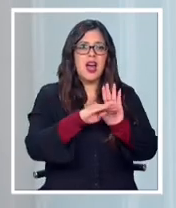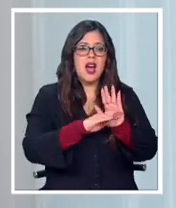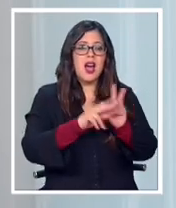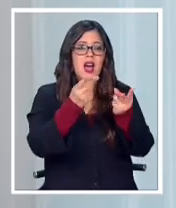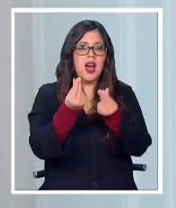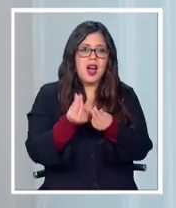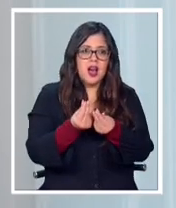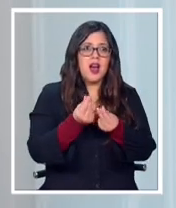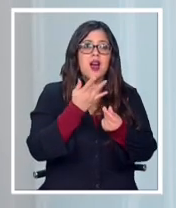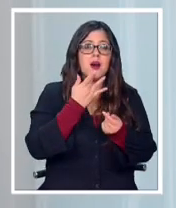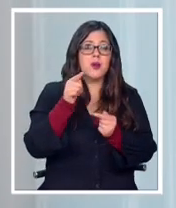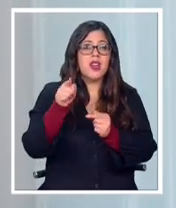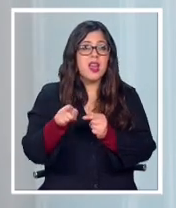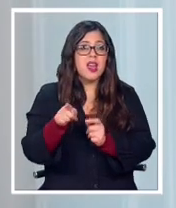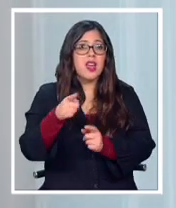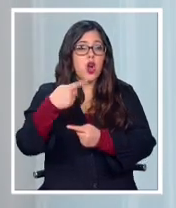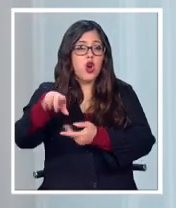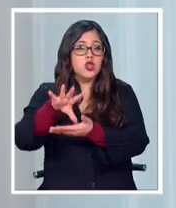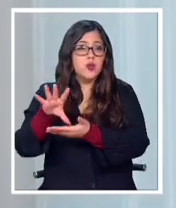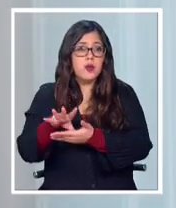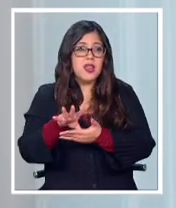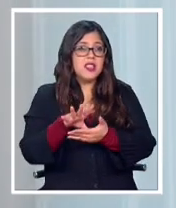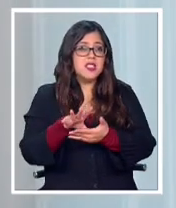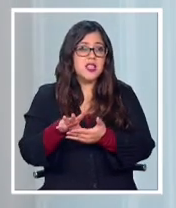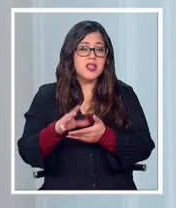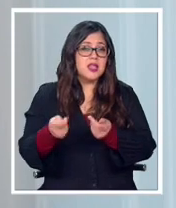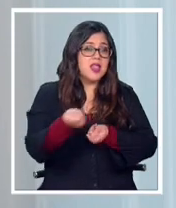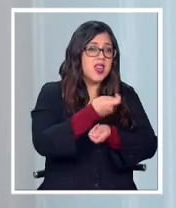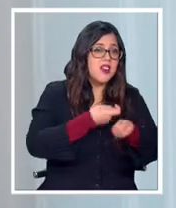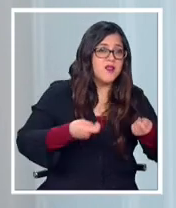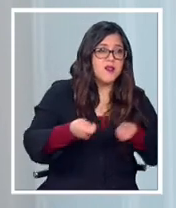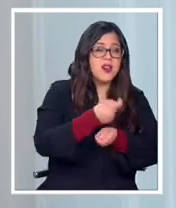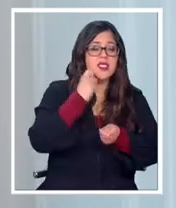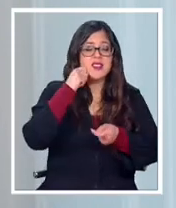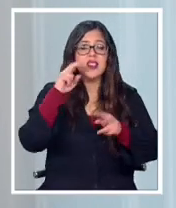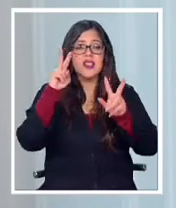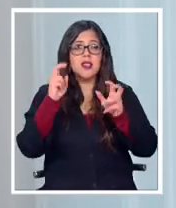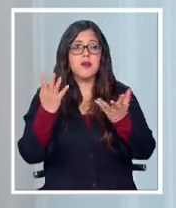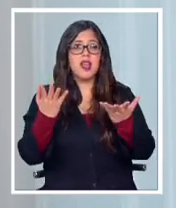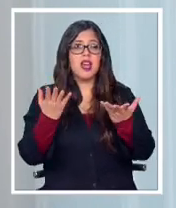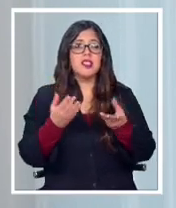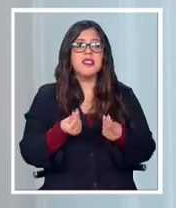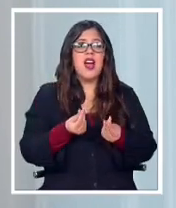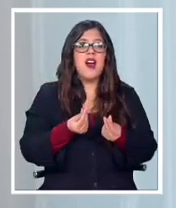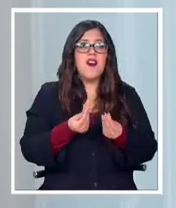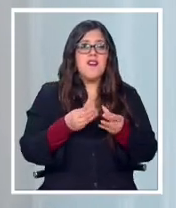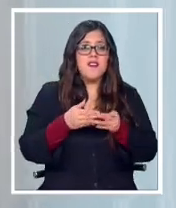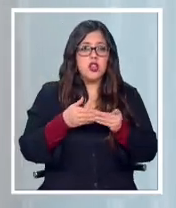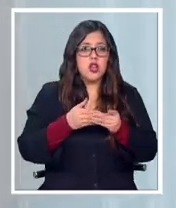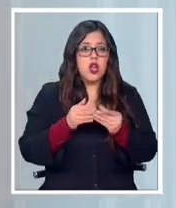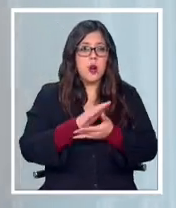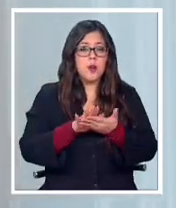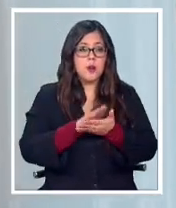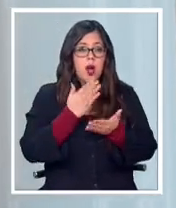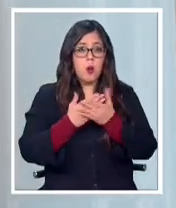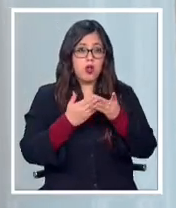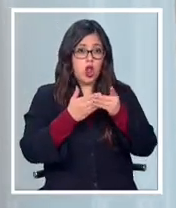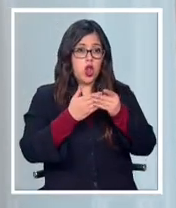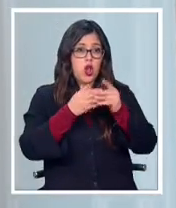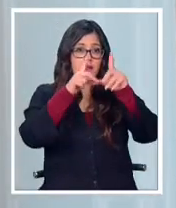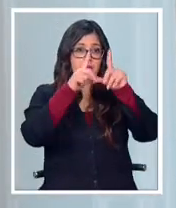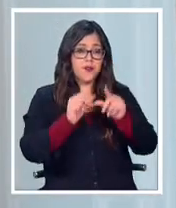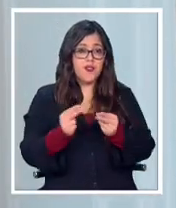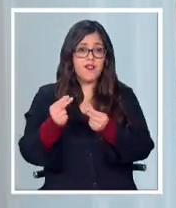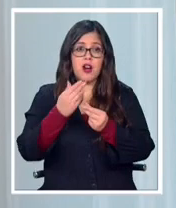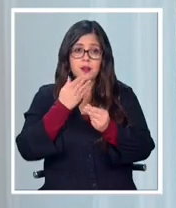precios que los importadores registran son aquellos que tienen principalmente el efecto del valor del dólar. Así como cuando el dólar baja, los